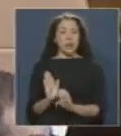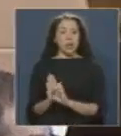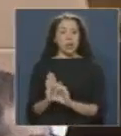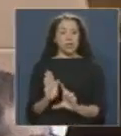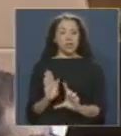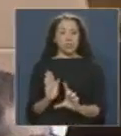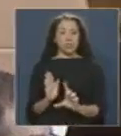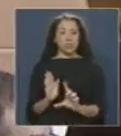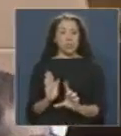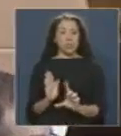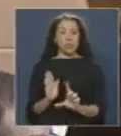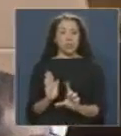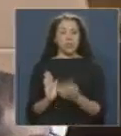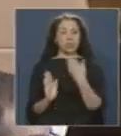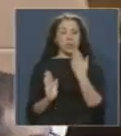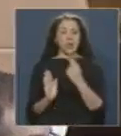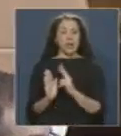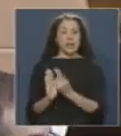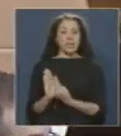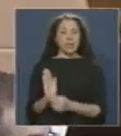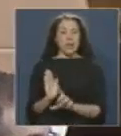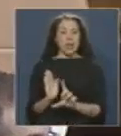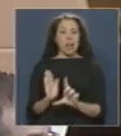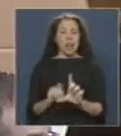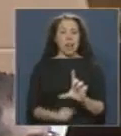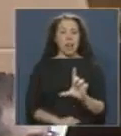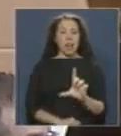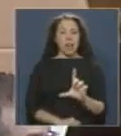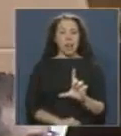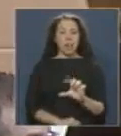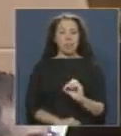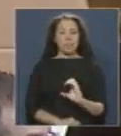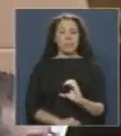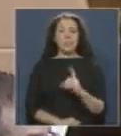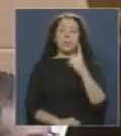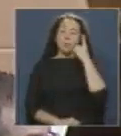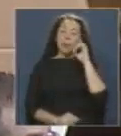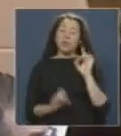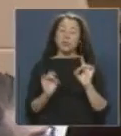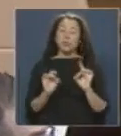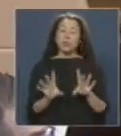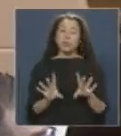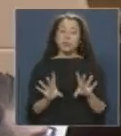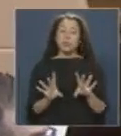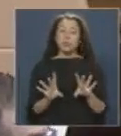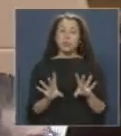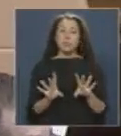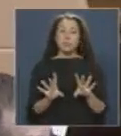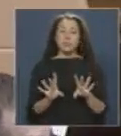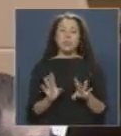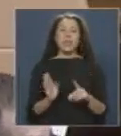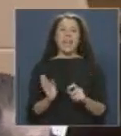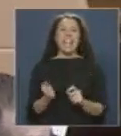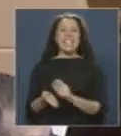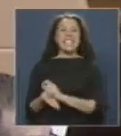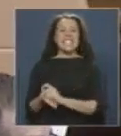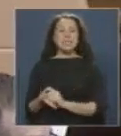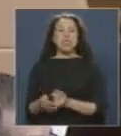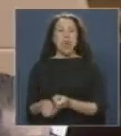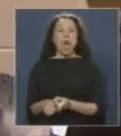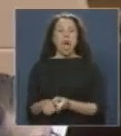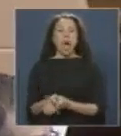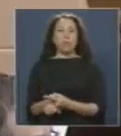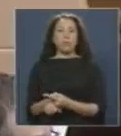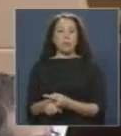constitucional y la reforma a la ley orgánica para establecer la inscripción